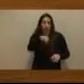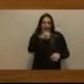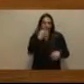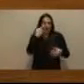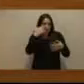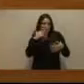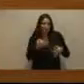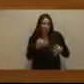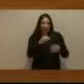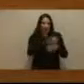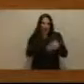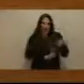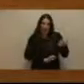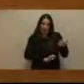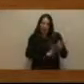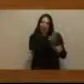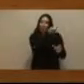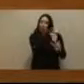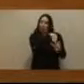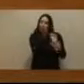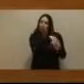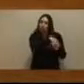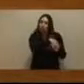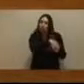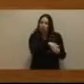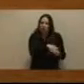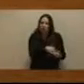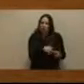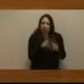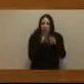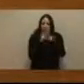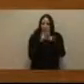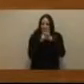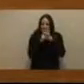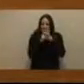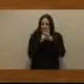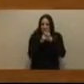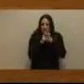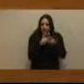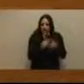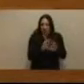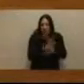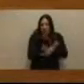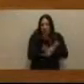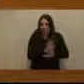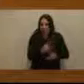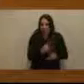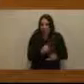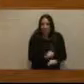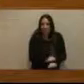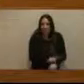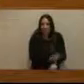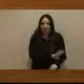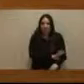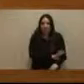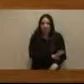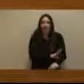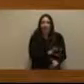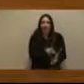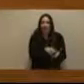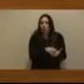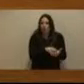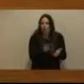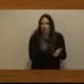de estos informes son simplemente demoledores y escandalosos, y no dejan ninguna duda de que aquí